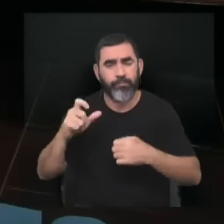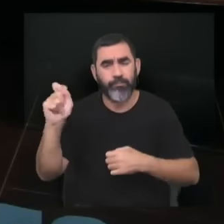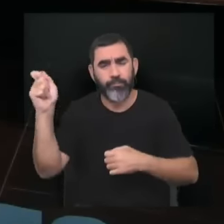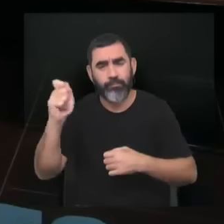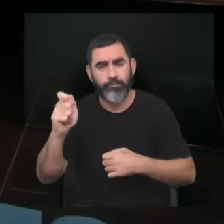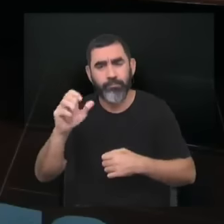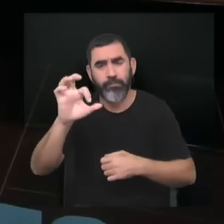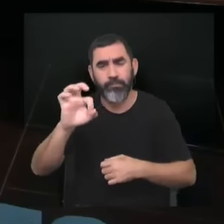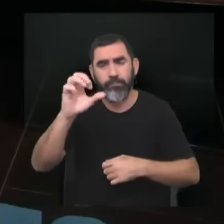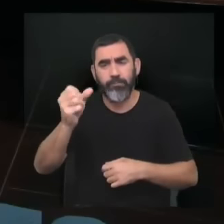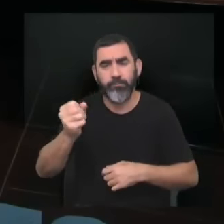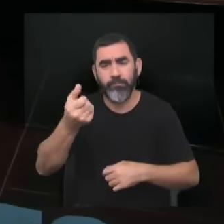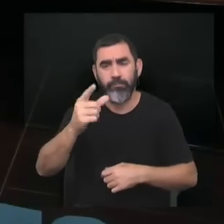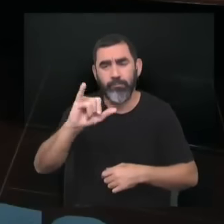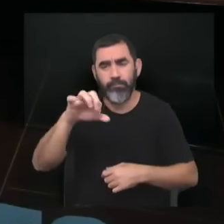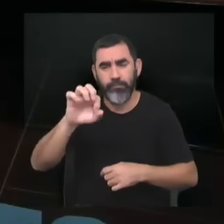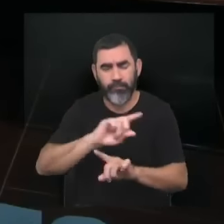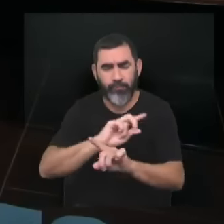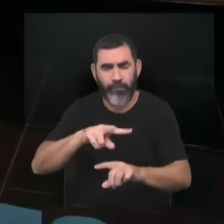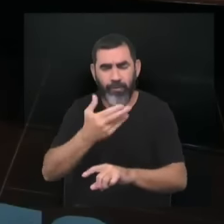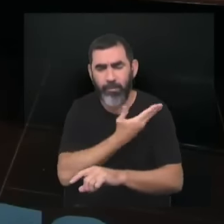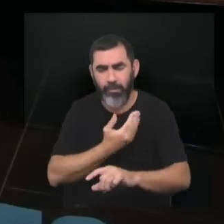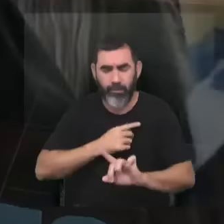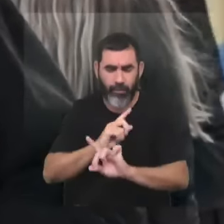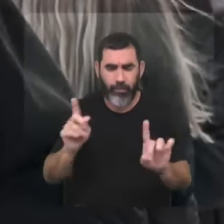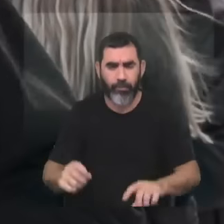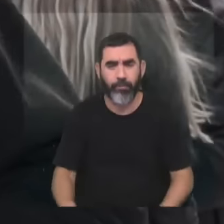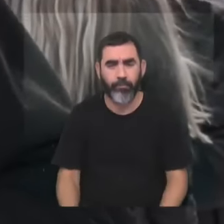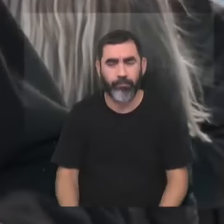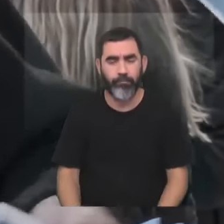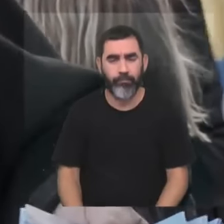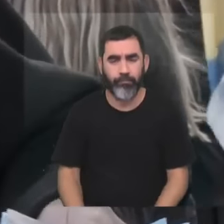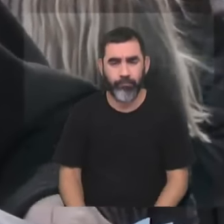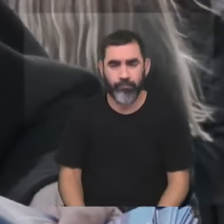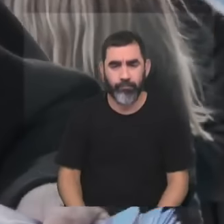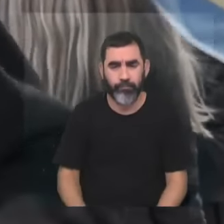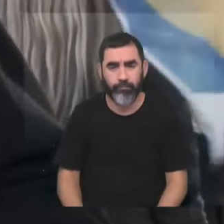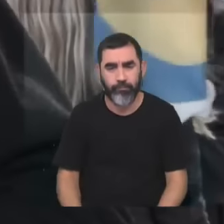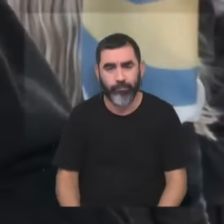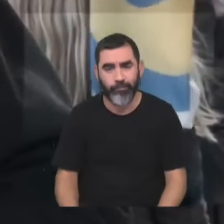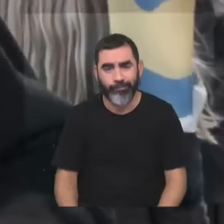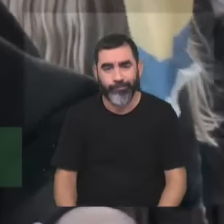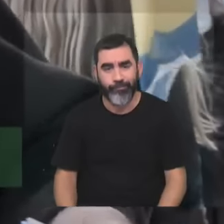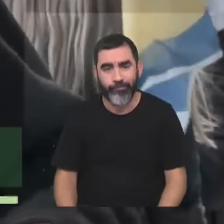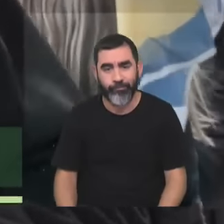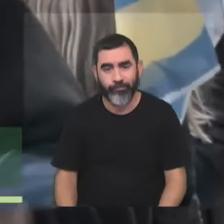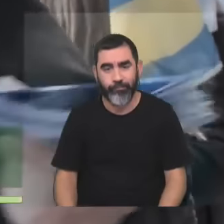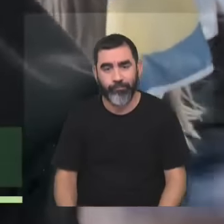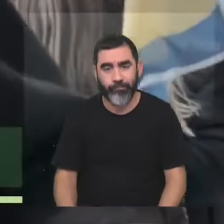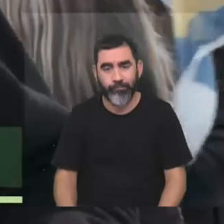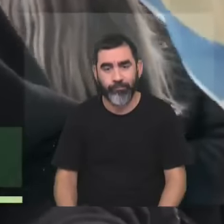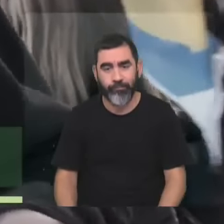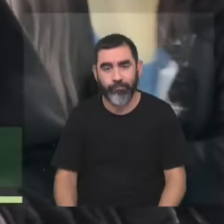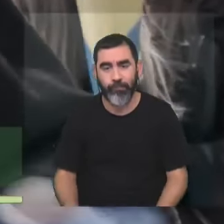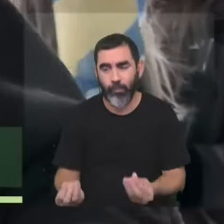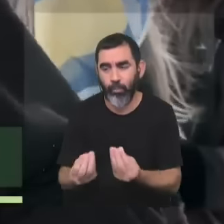Daniel Salinas pudiera integrarla como había trascendido lo que nos da la Pauta nosotros es que